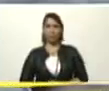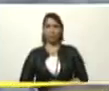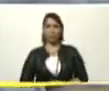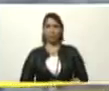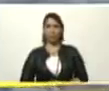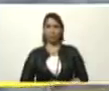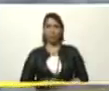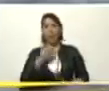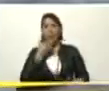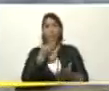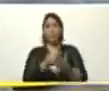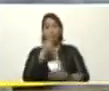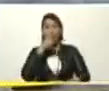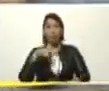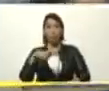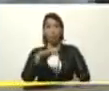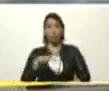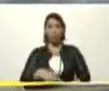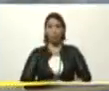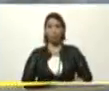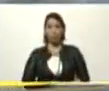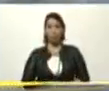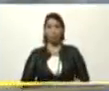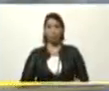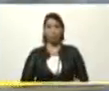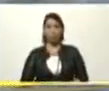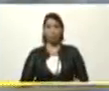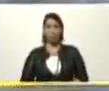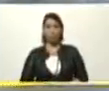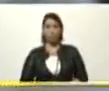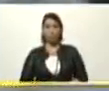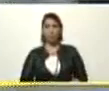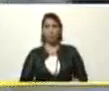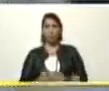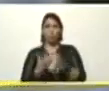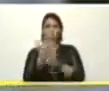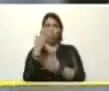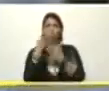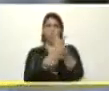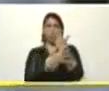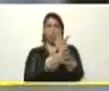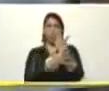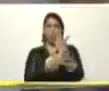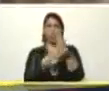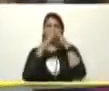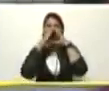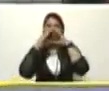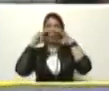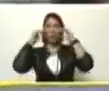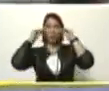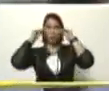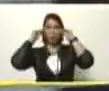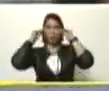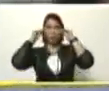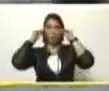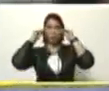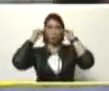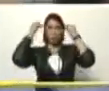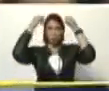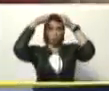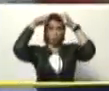al pueblo, le piden, imagínense, los guantes, el tapaboca, el